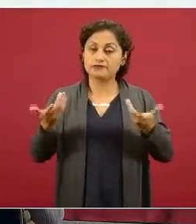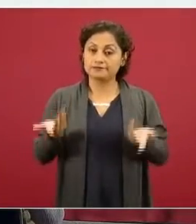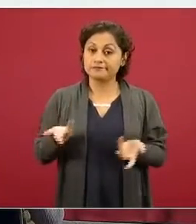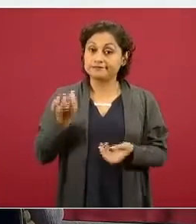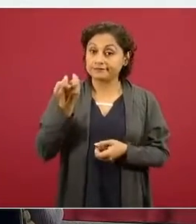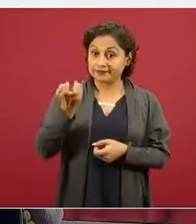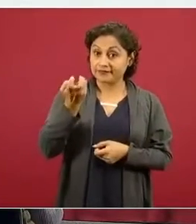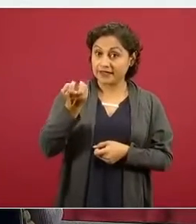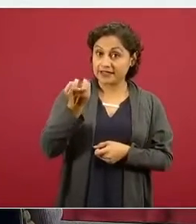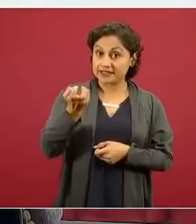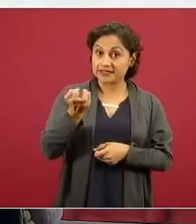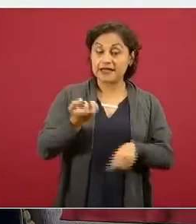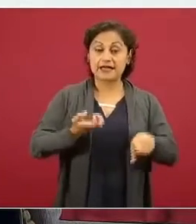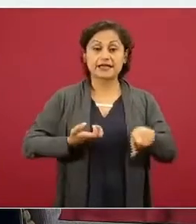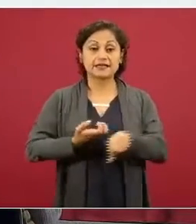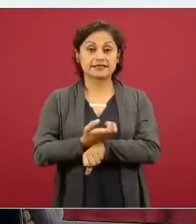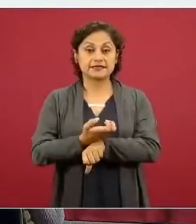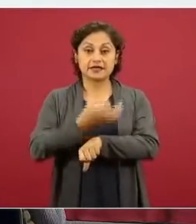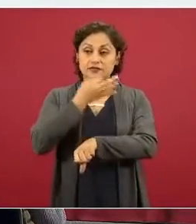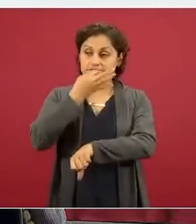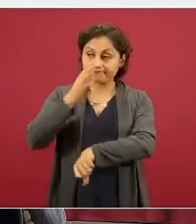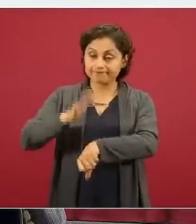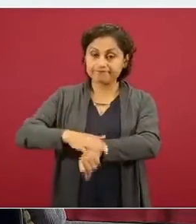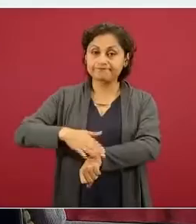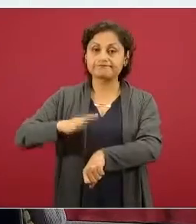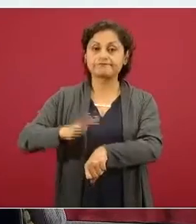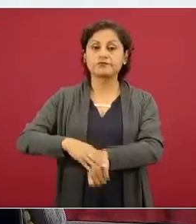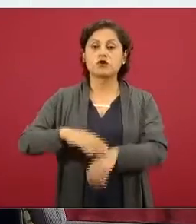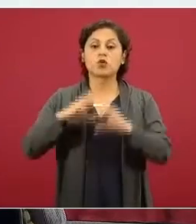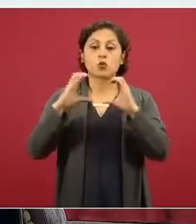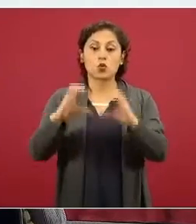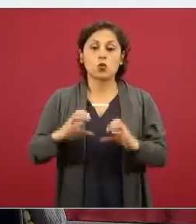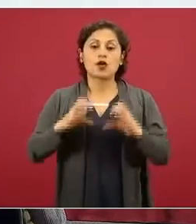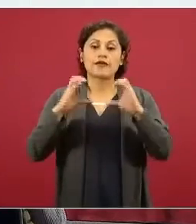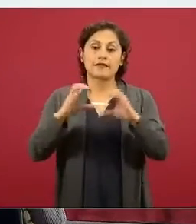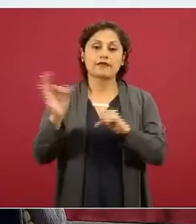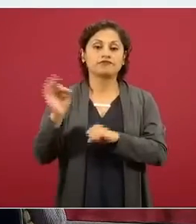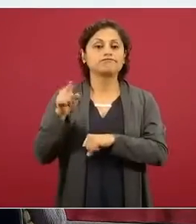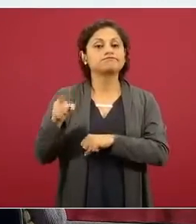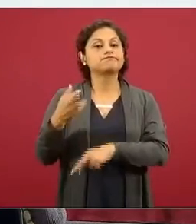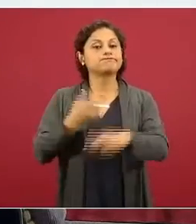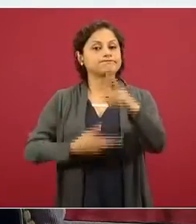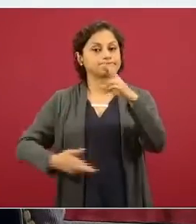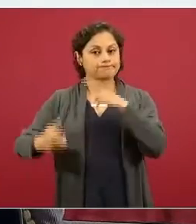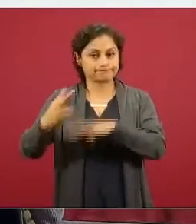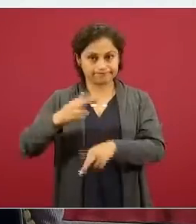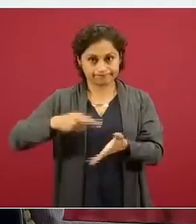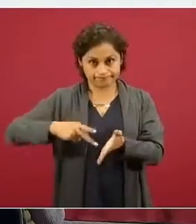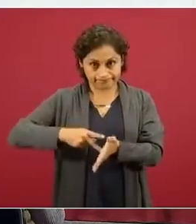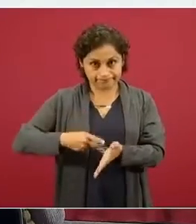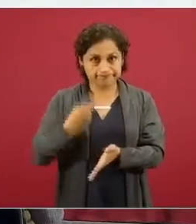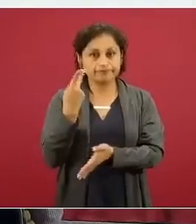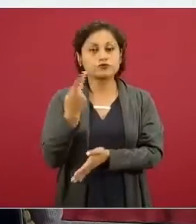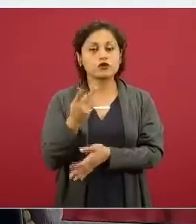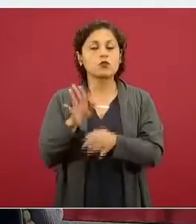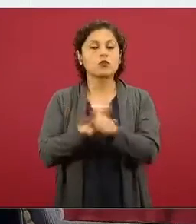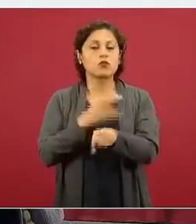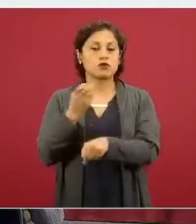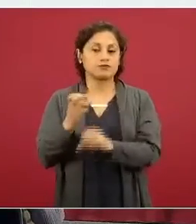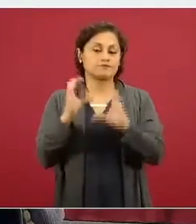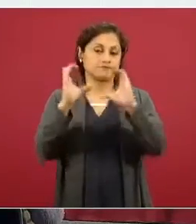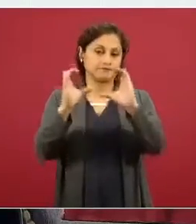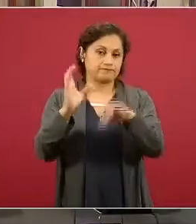estas entidades federativas donde tenemos datos claros de un rebrote y por lo tanto que tenemos que tomar